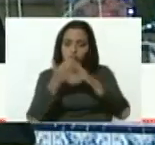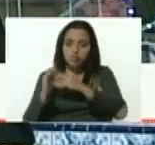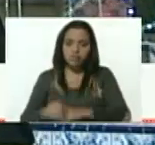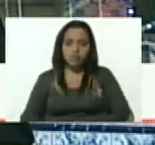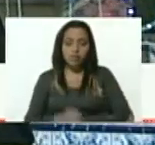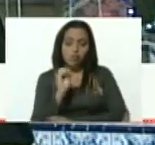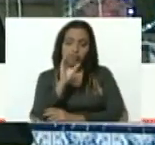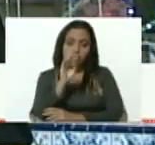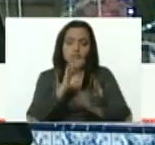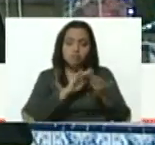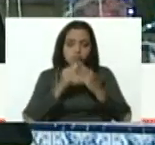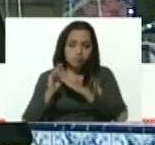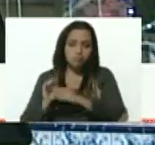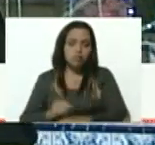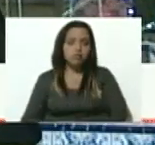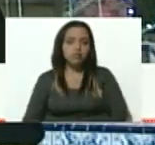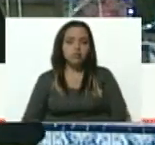Comunal.